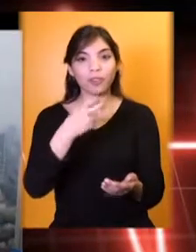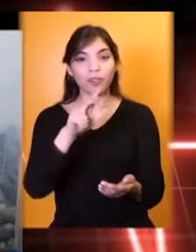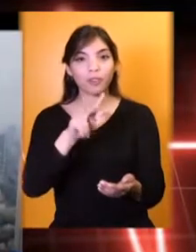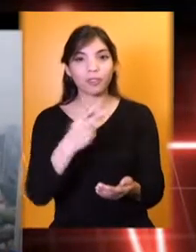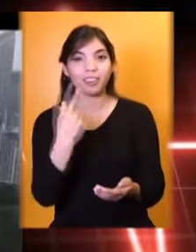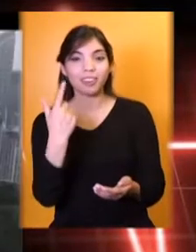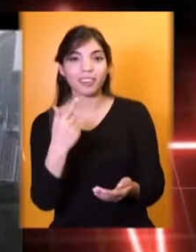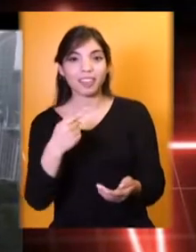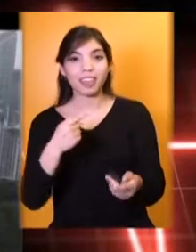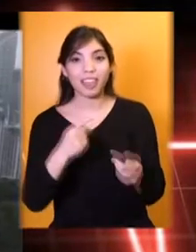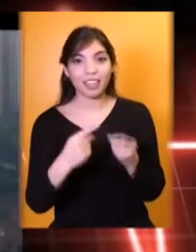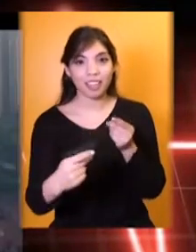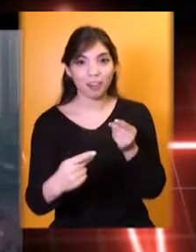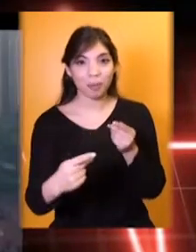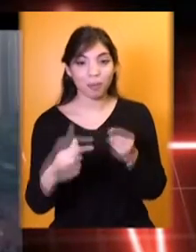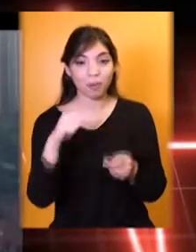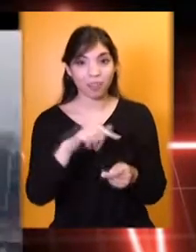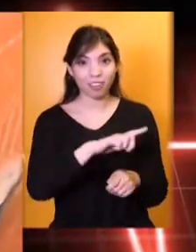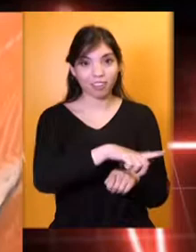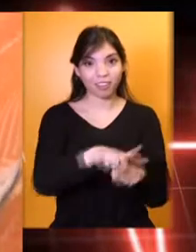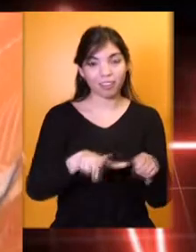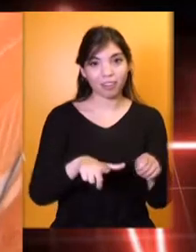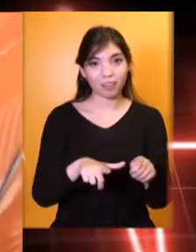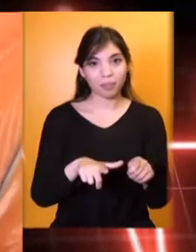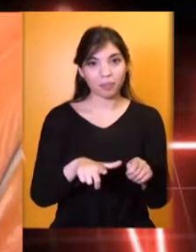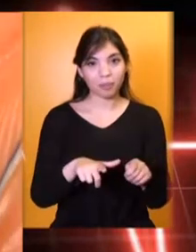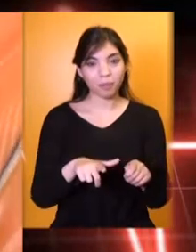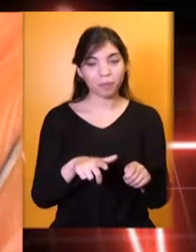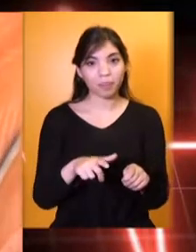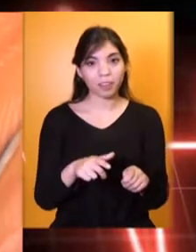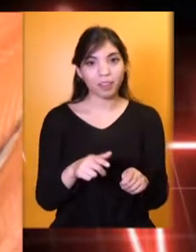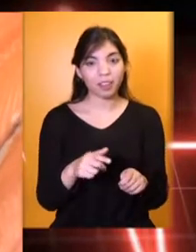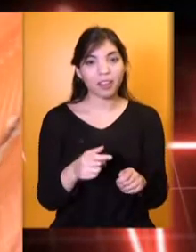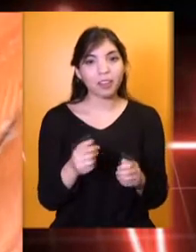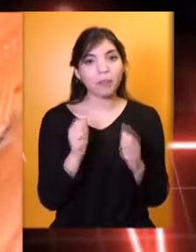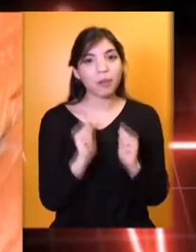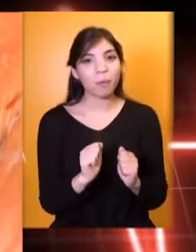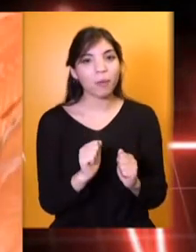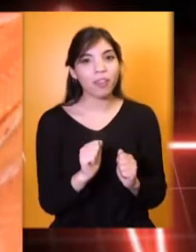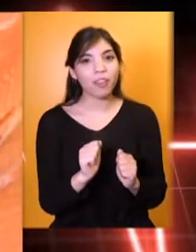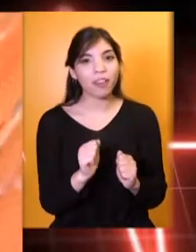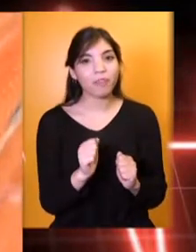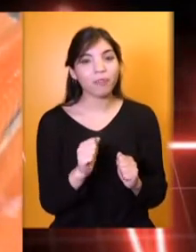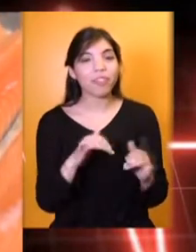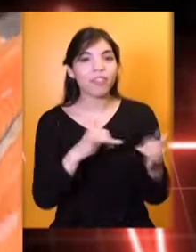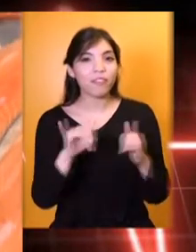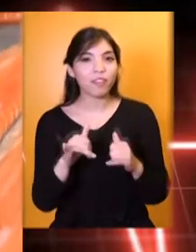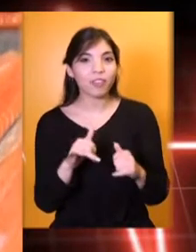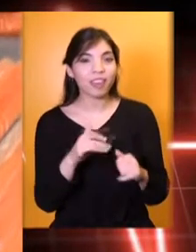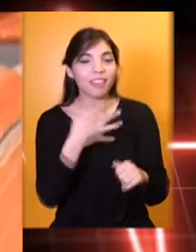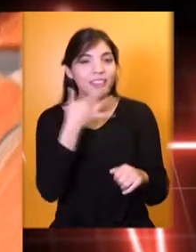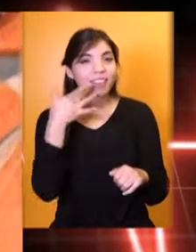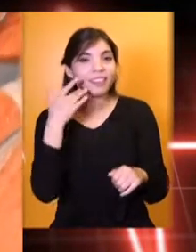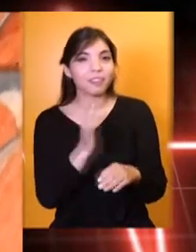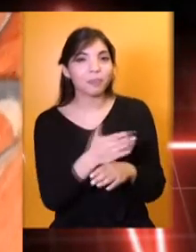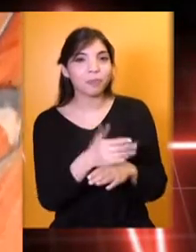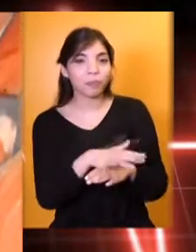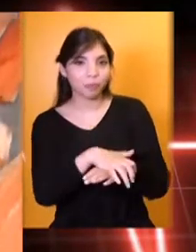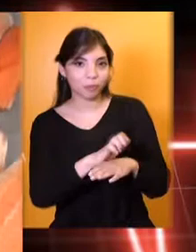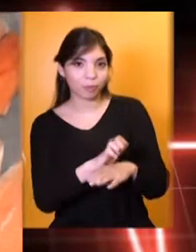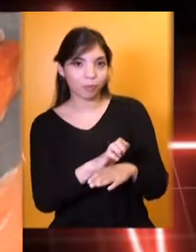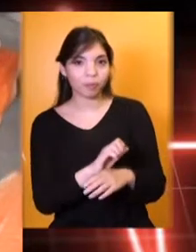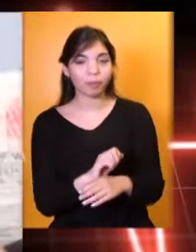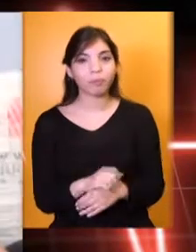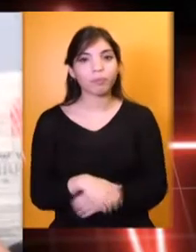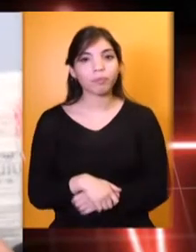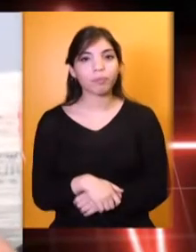18.287 kilómetros de la capital regional, donde en un par de días más podrán disfrutar de este delicioso producto del mar. Con